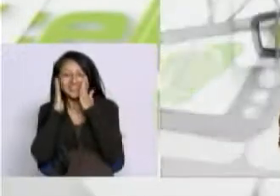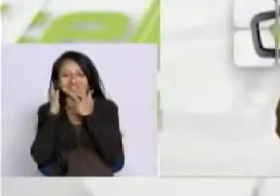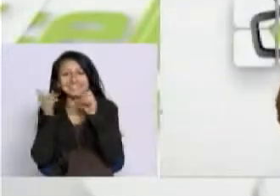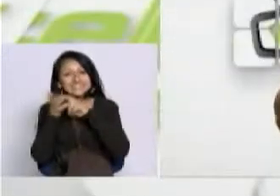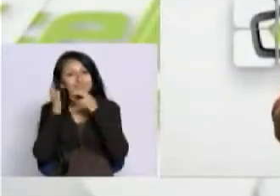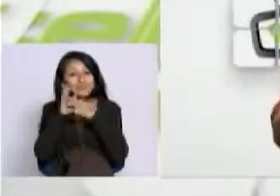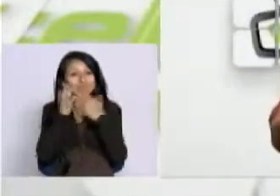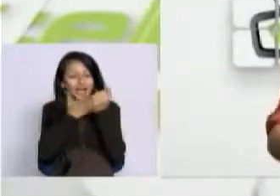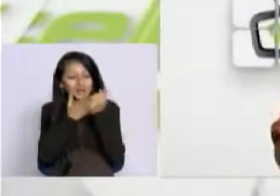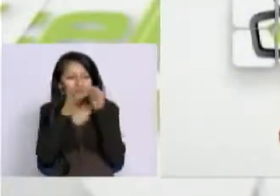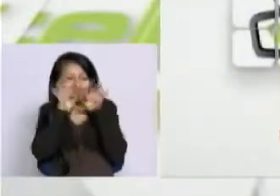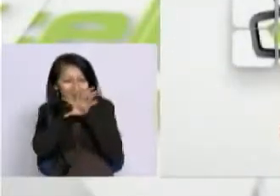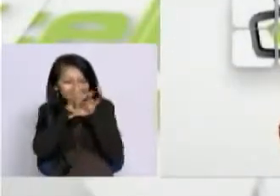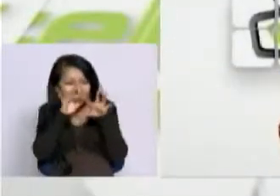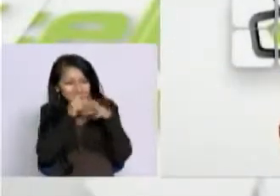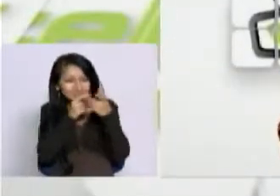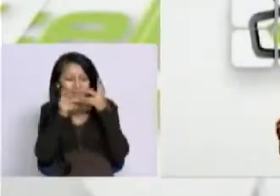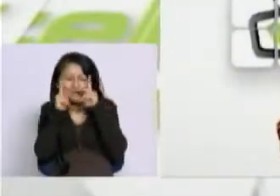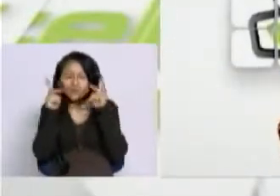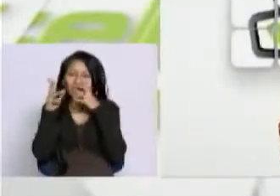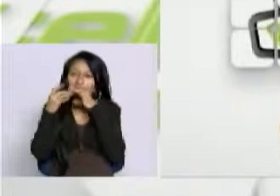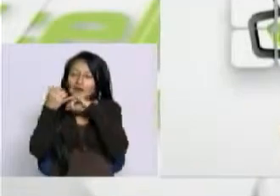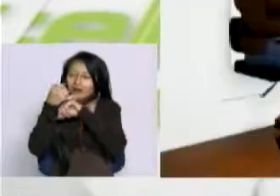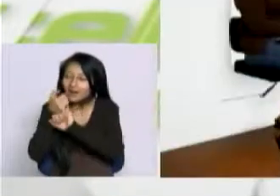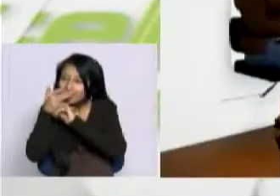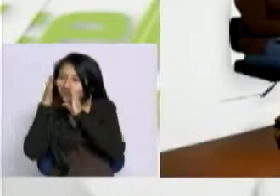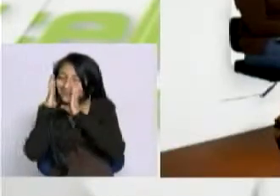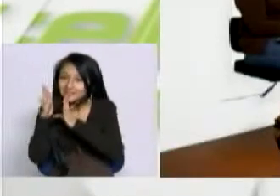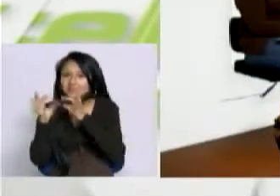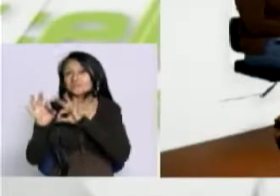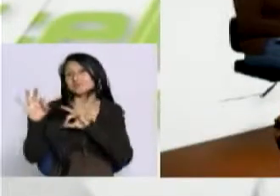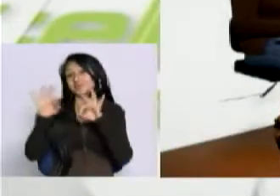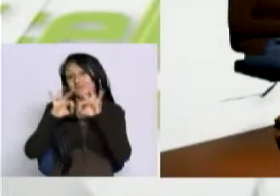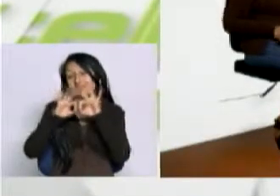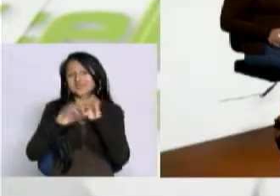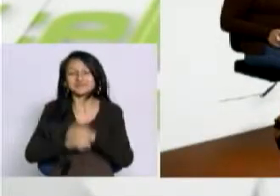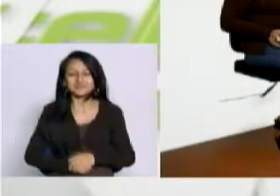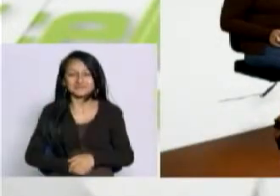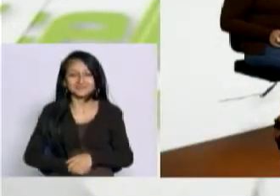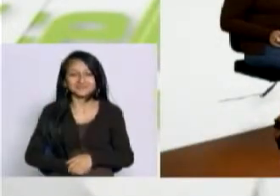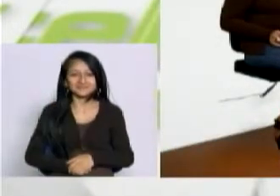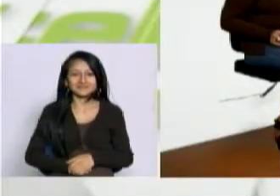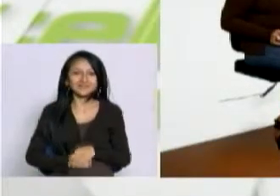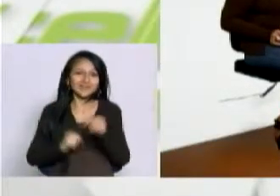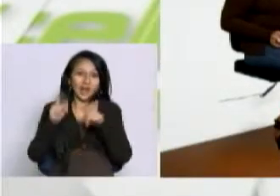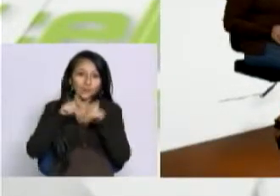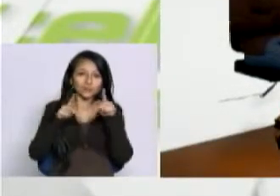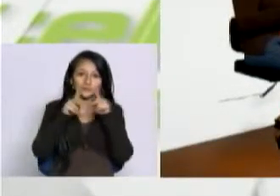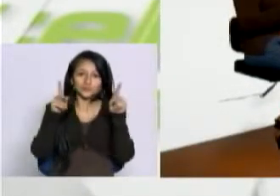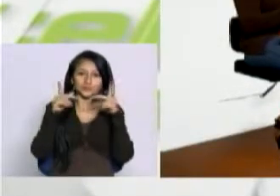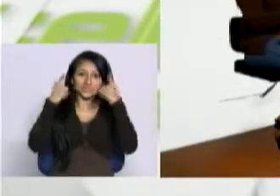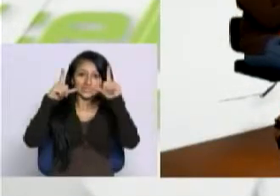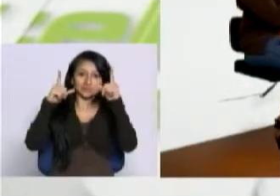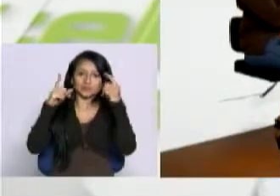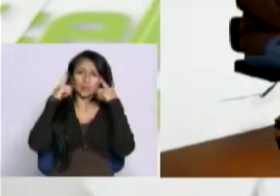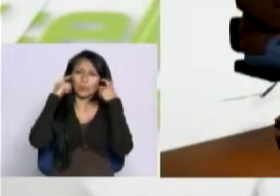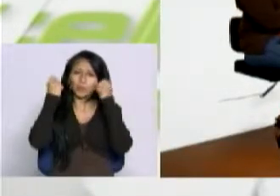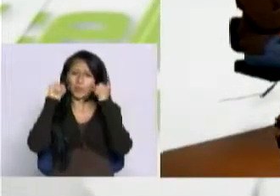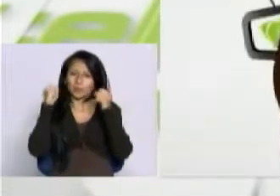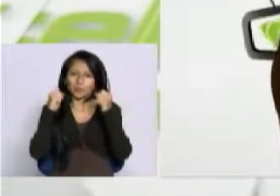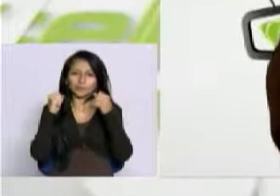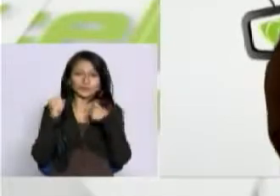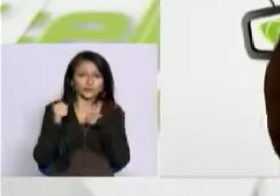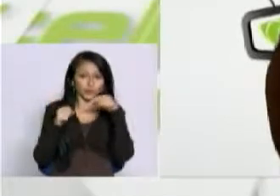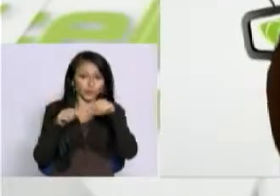y captar como la atención de todas las personas, que es muy importante. Pues es que están generando bastante preocupación entre sus televidentes, y precisamente yo lo invito a